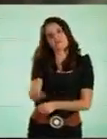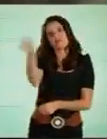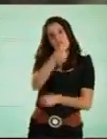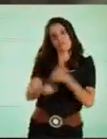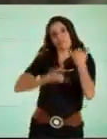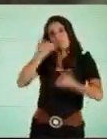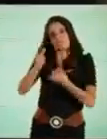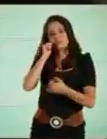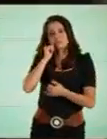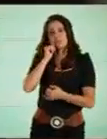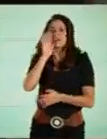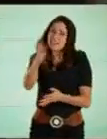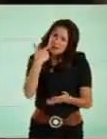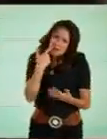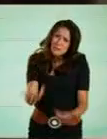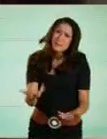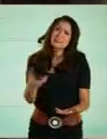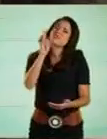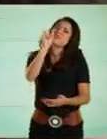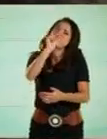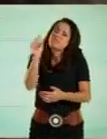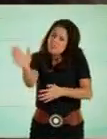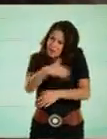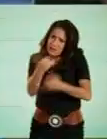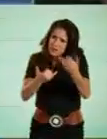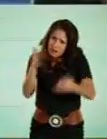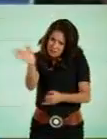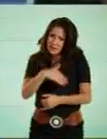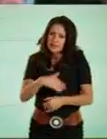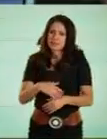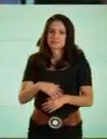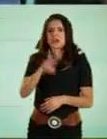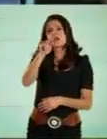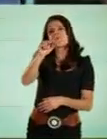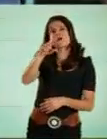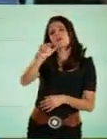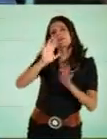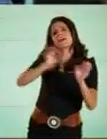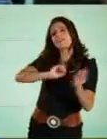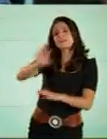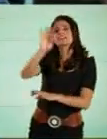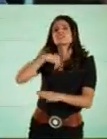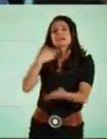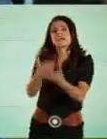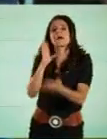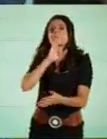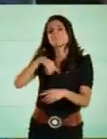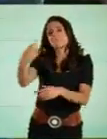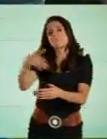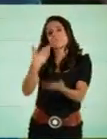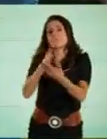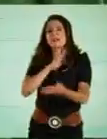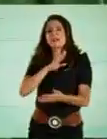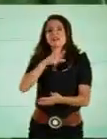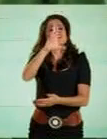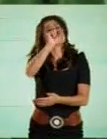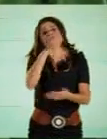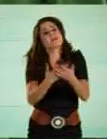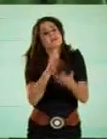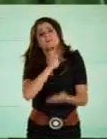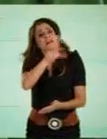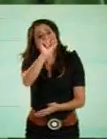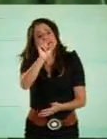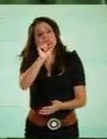jugamos. ¿Ya ves cómo eres? Solo un rato, ¿va? Ay, Paula, ya déjala. A lo mejor no le caemos bien. No, no es